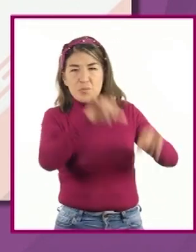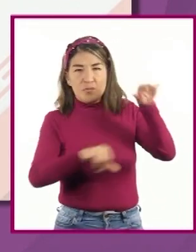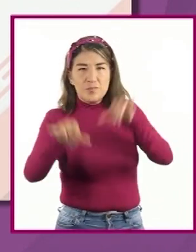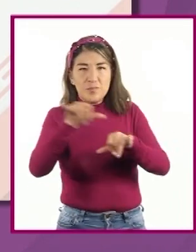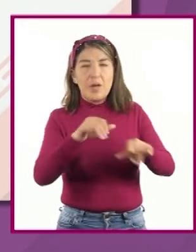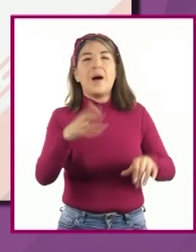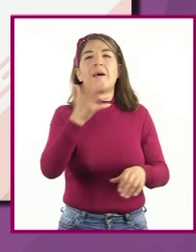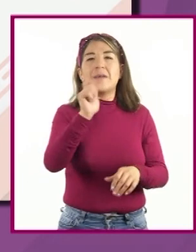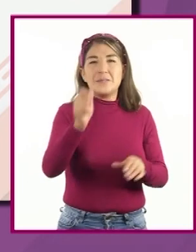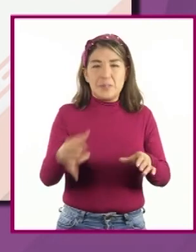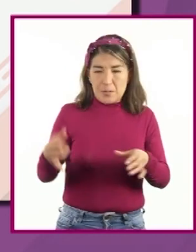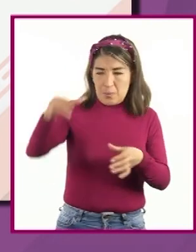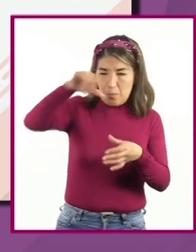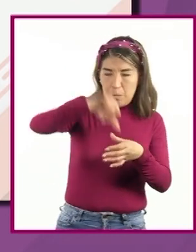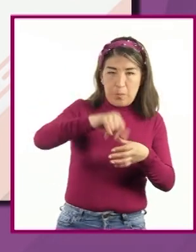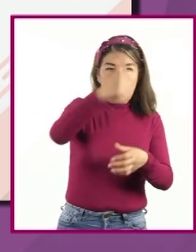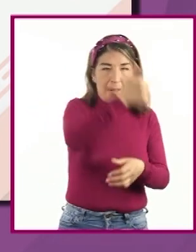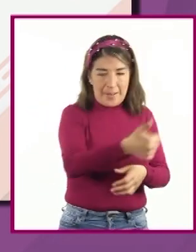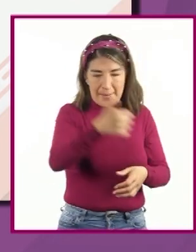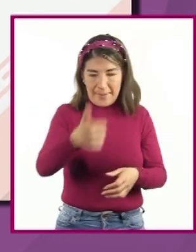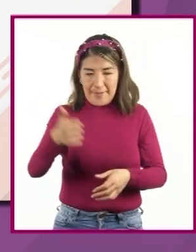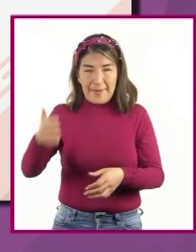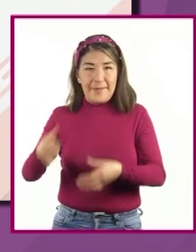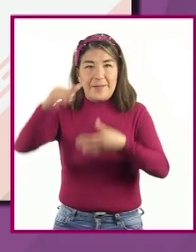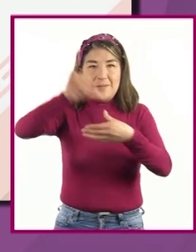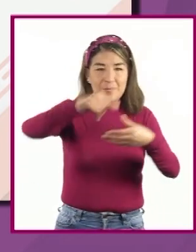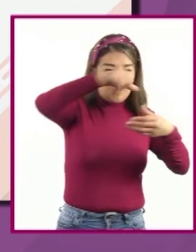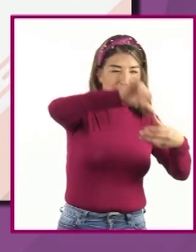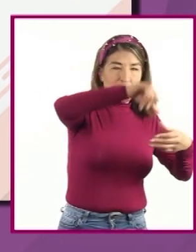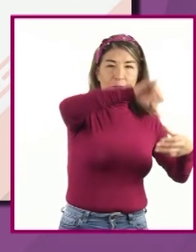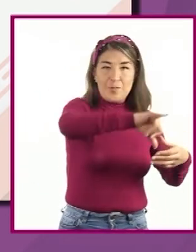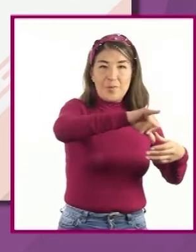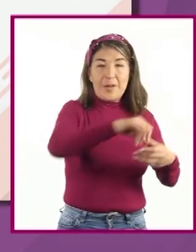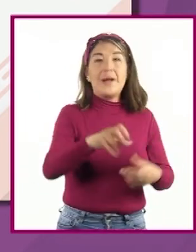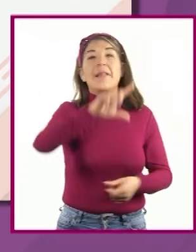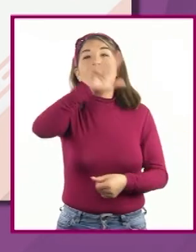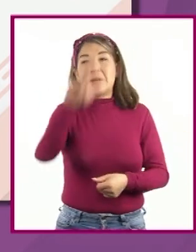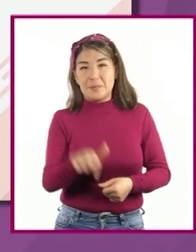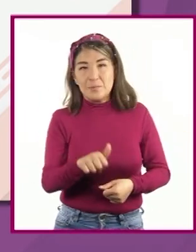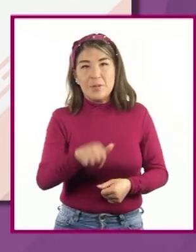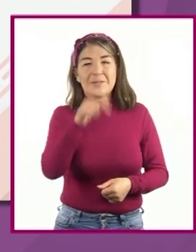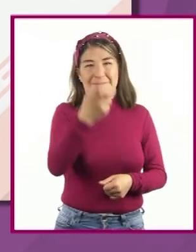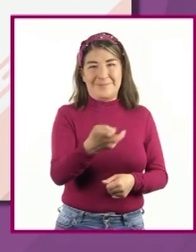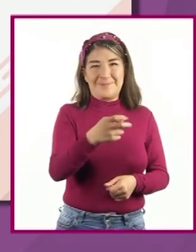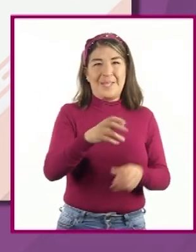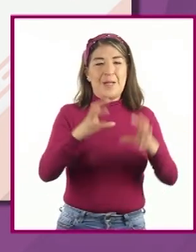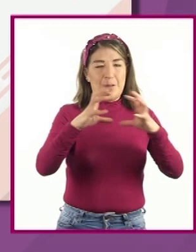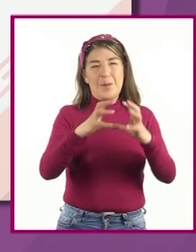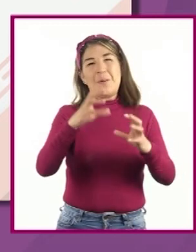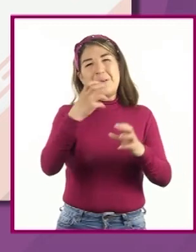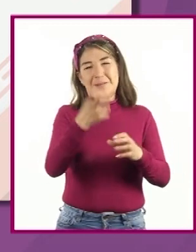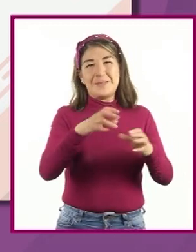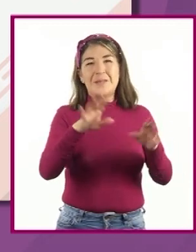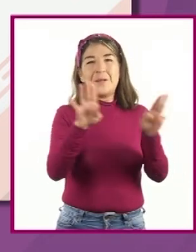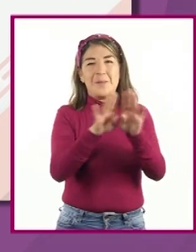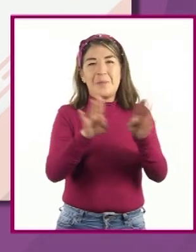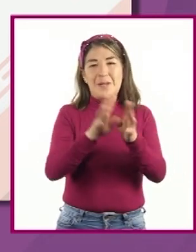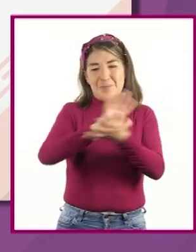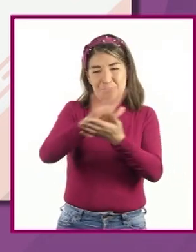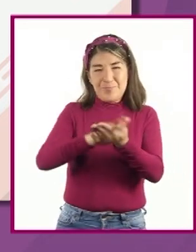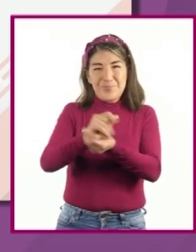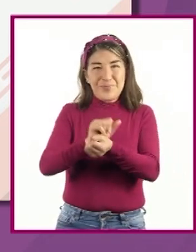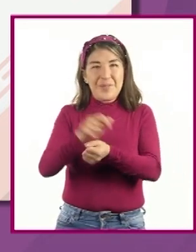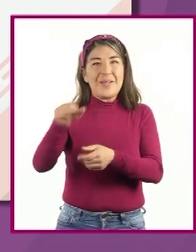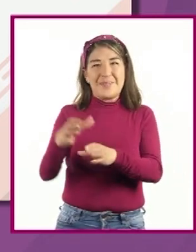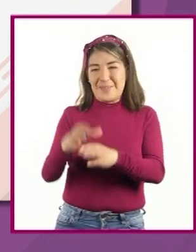agregadas una en cada uno de los vasos. Posteriormente, el repollo, previamente reducido a extracto,